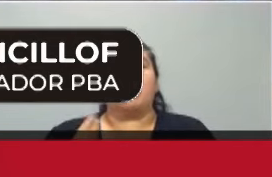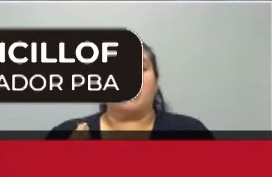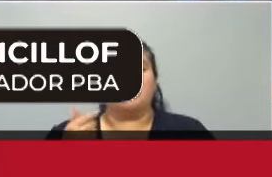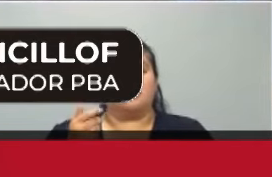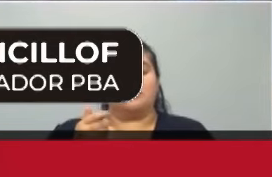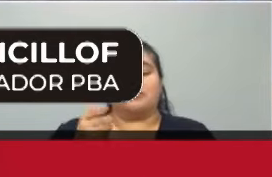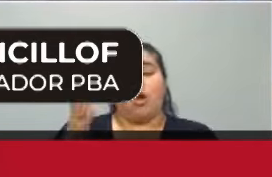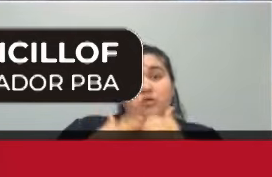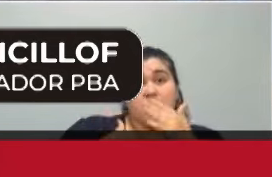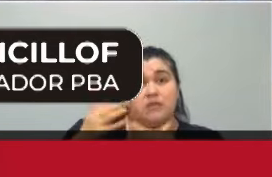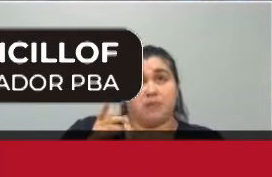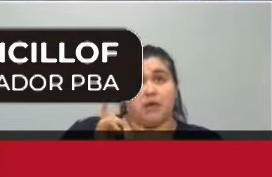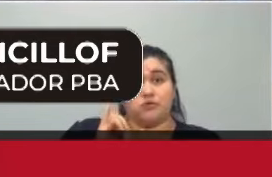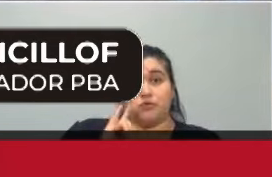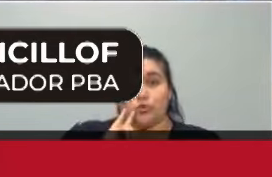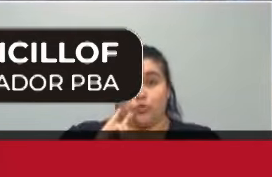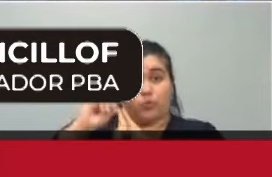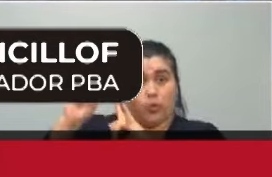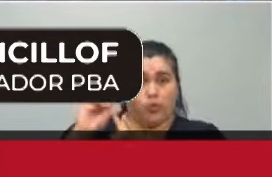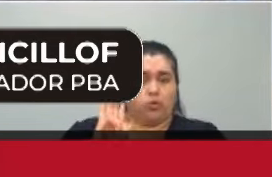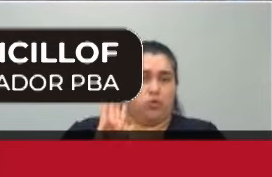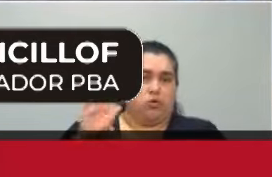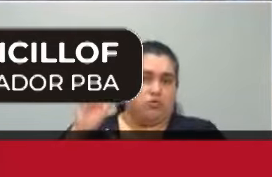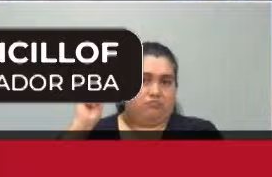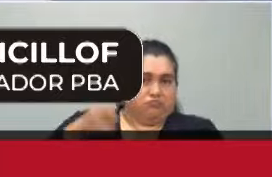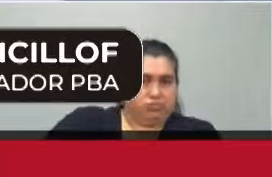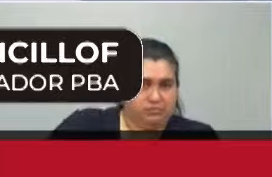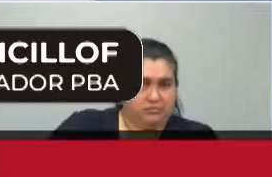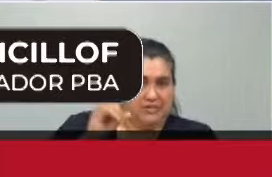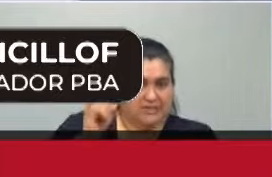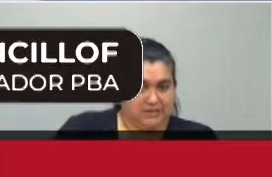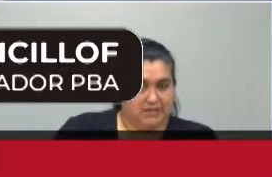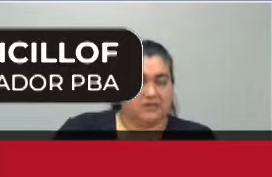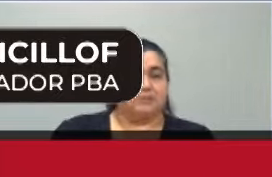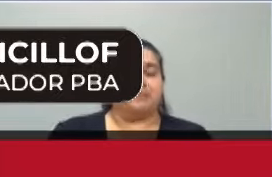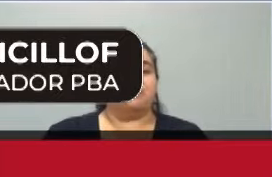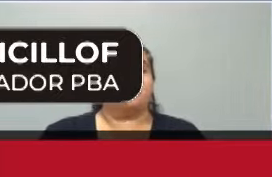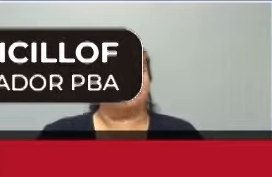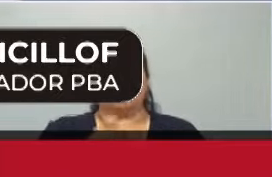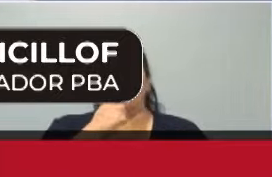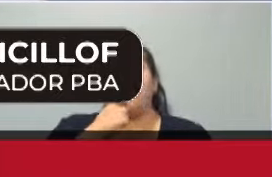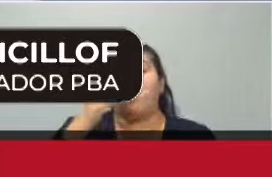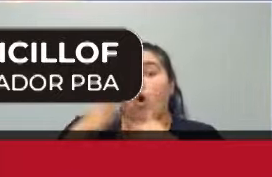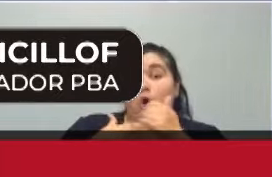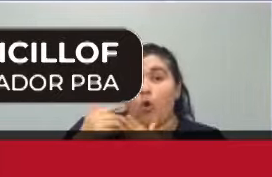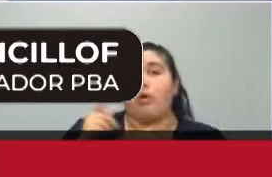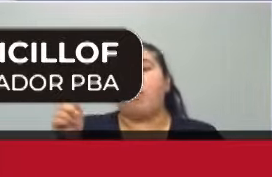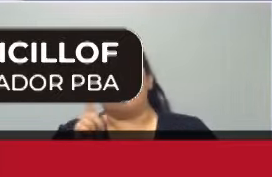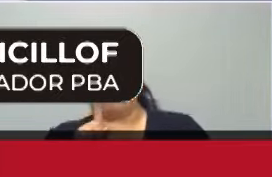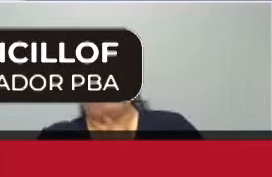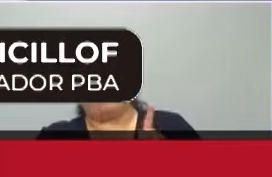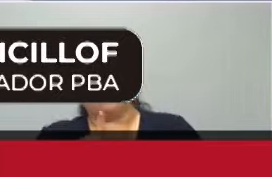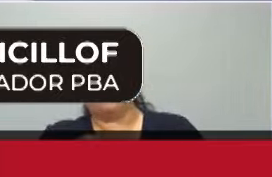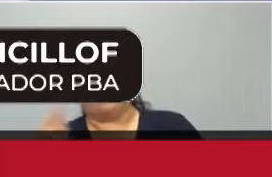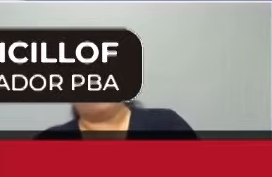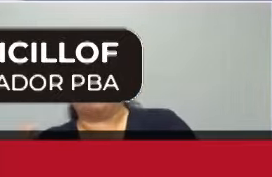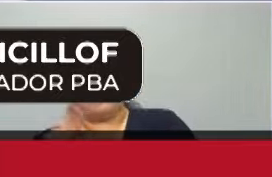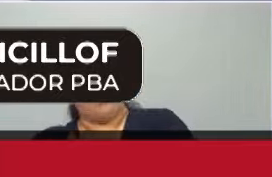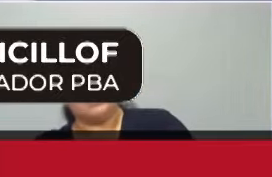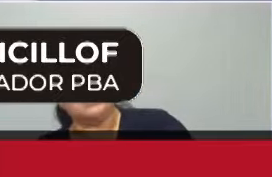de algunas obras y la aceptación, en el caso de otras obras, de su cancelación, de su